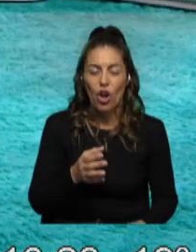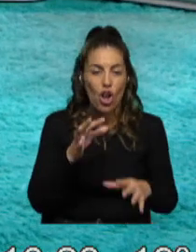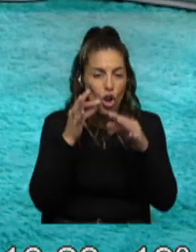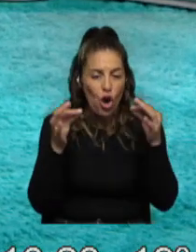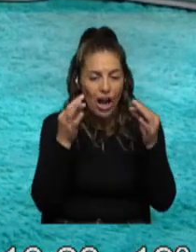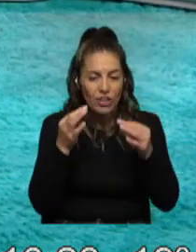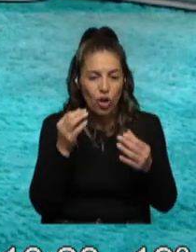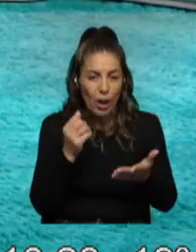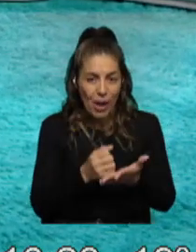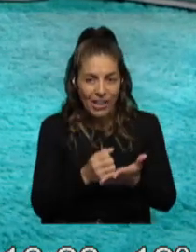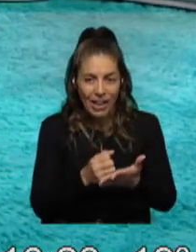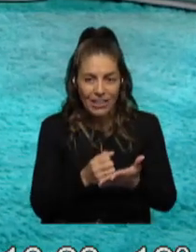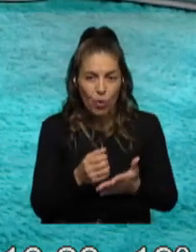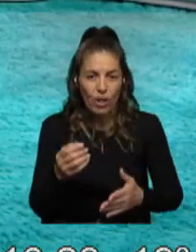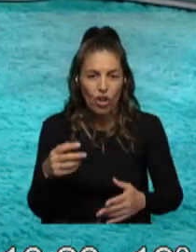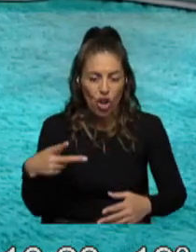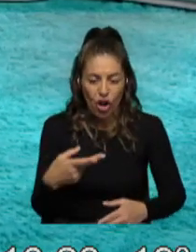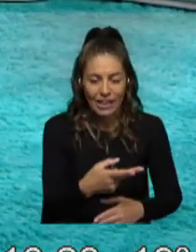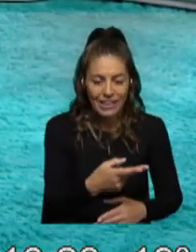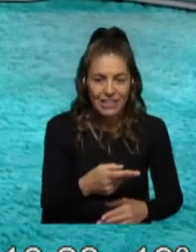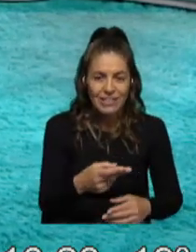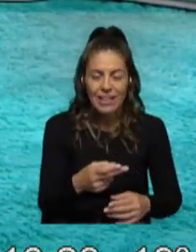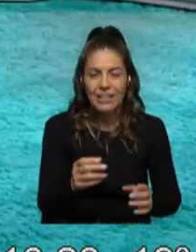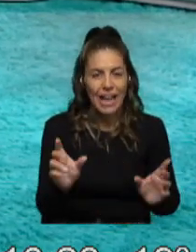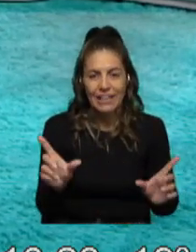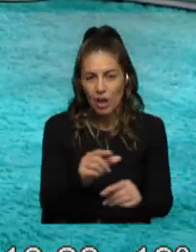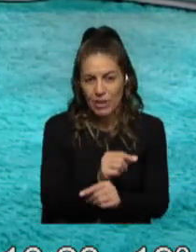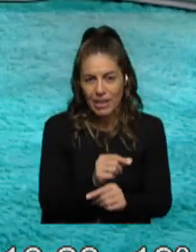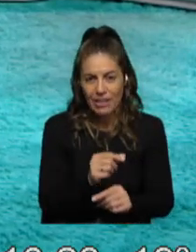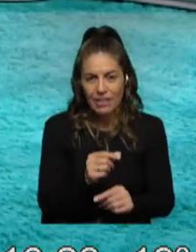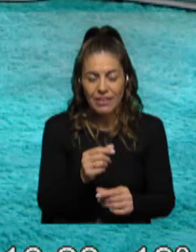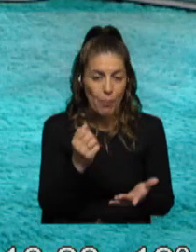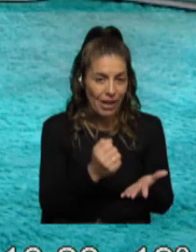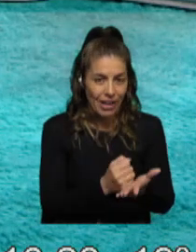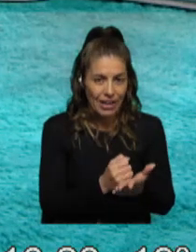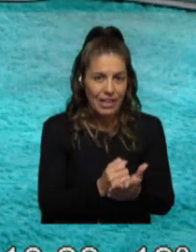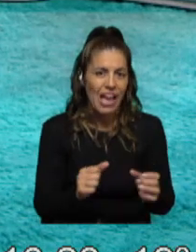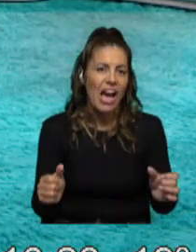marcar. Que lo hacen en superficies verticales, conspicuas, hacen como una especie de